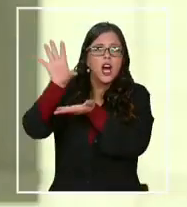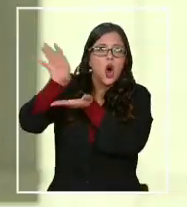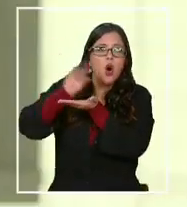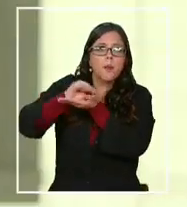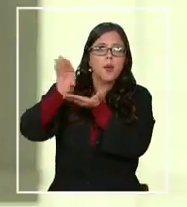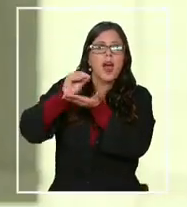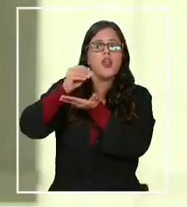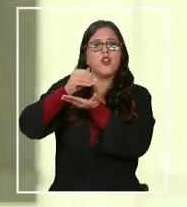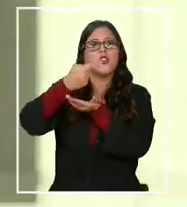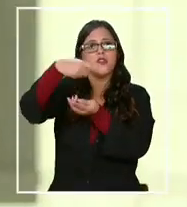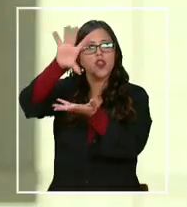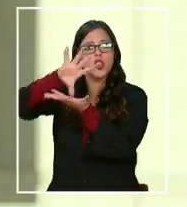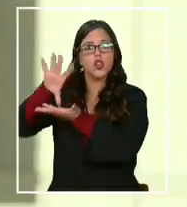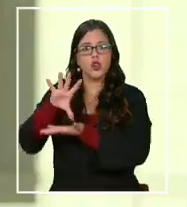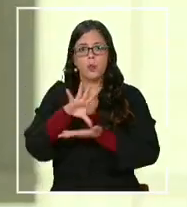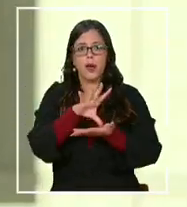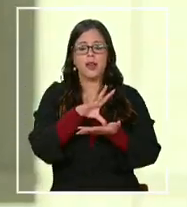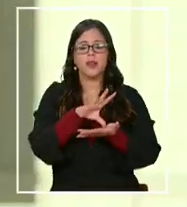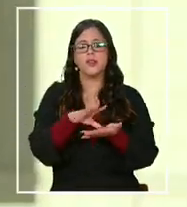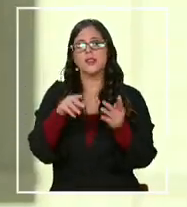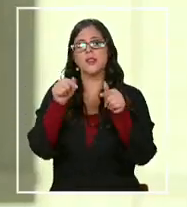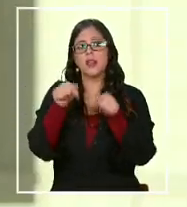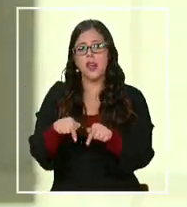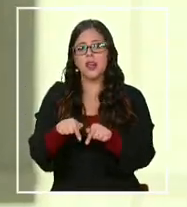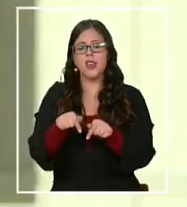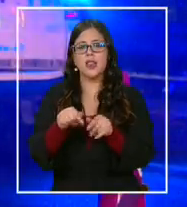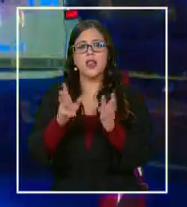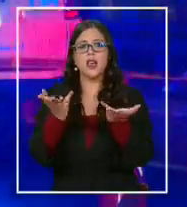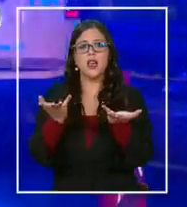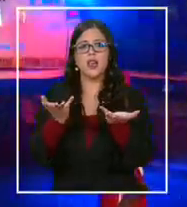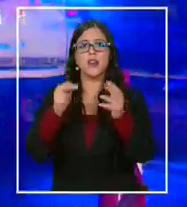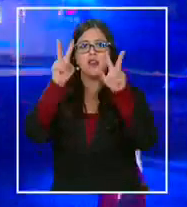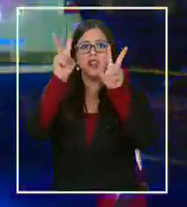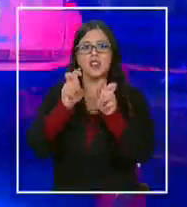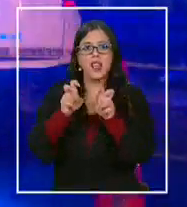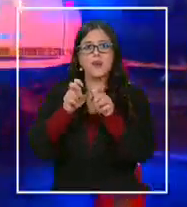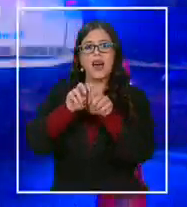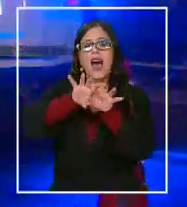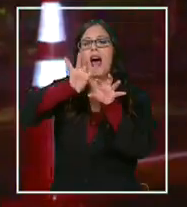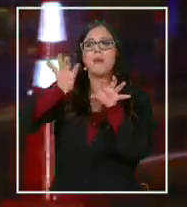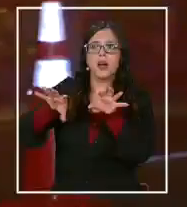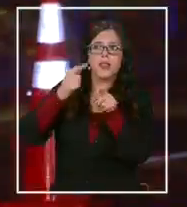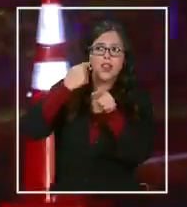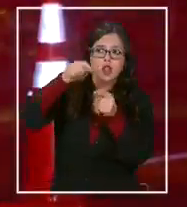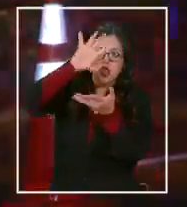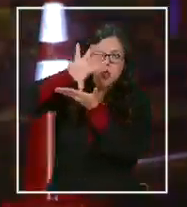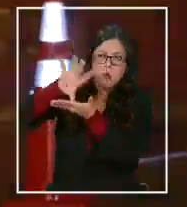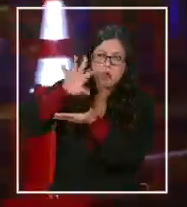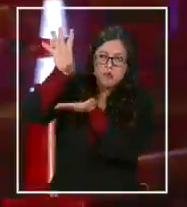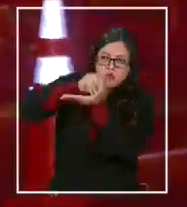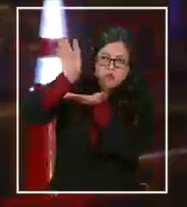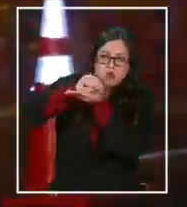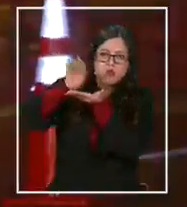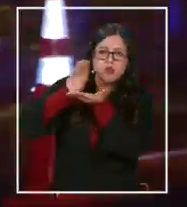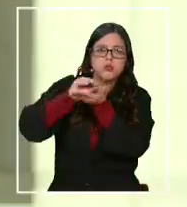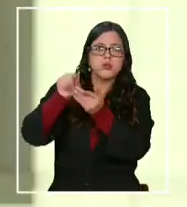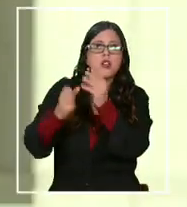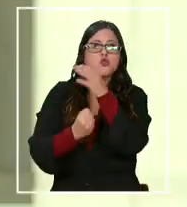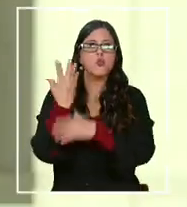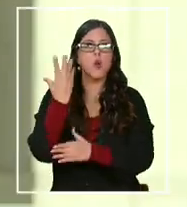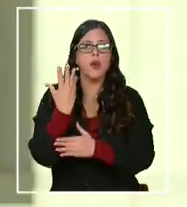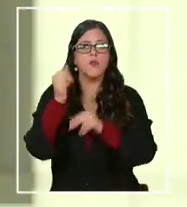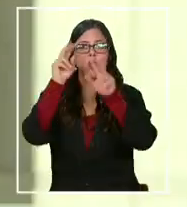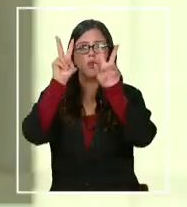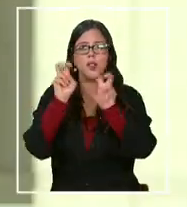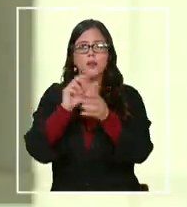ha mimetizado y se han adquirido formas externas de cometer los delitos y todas estas formas nuevas,